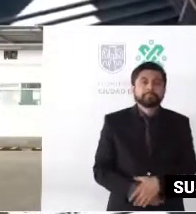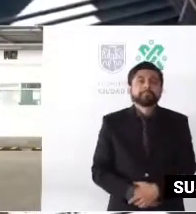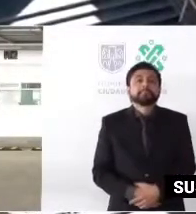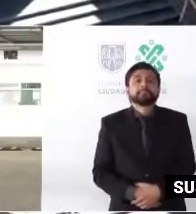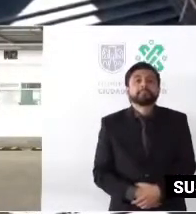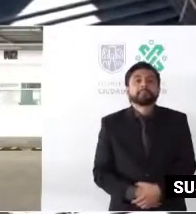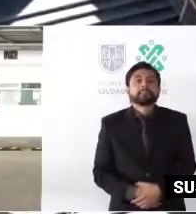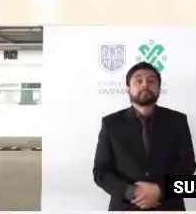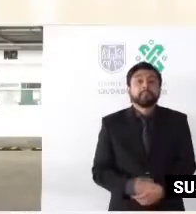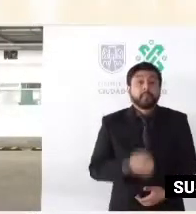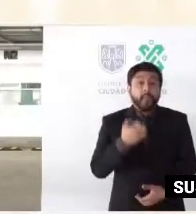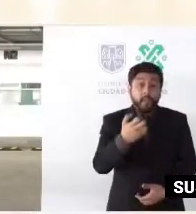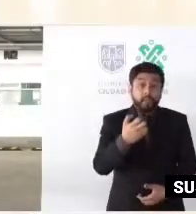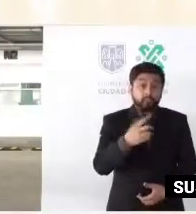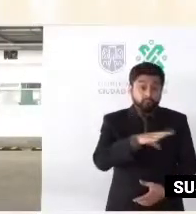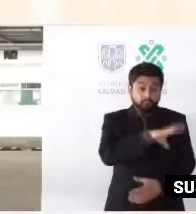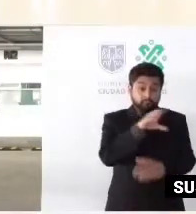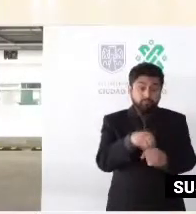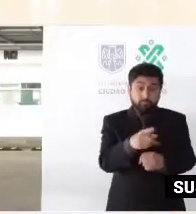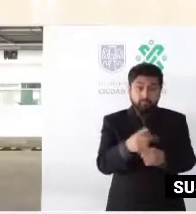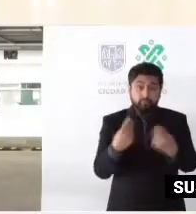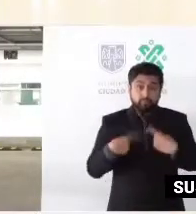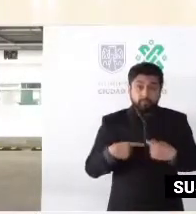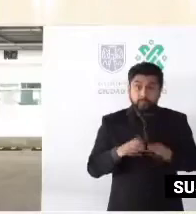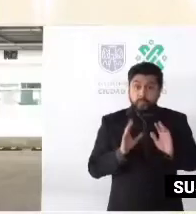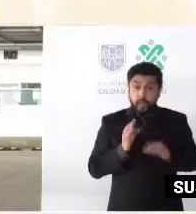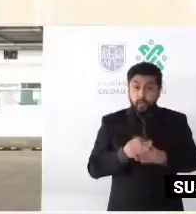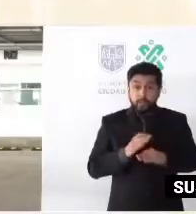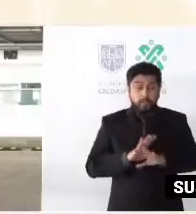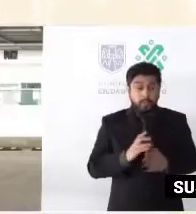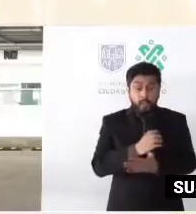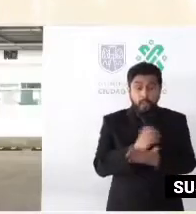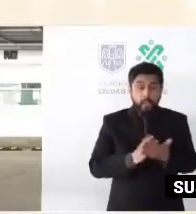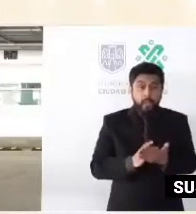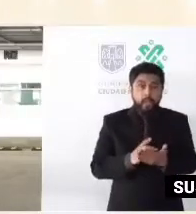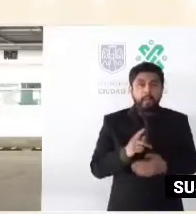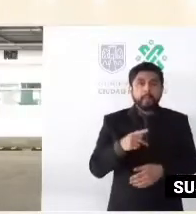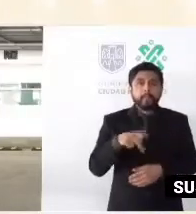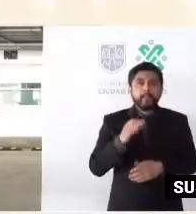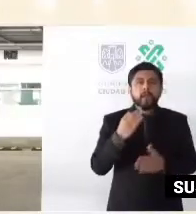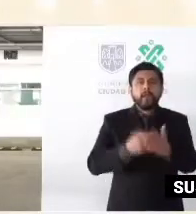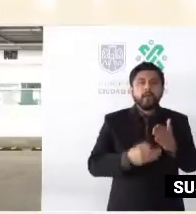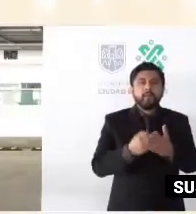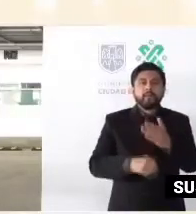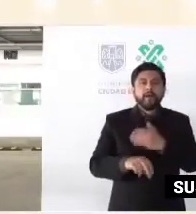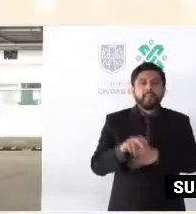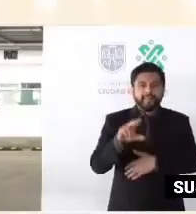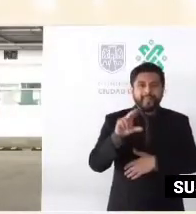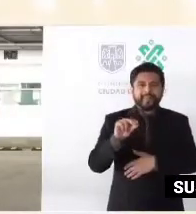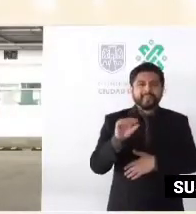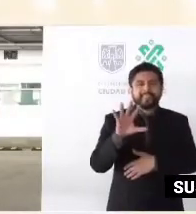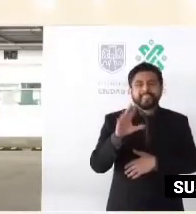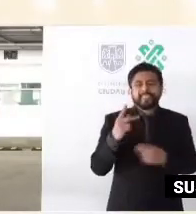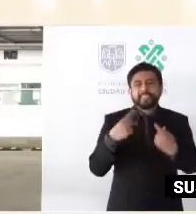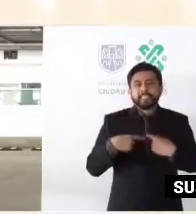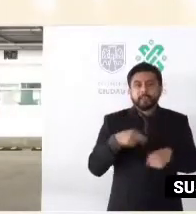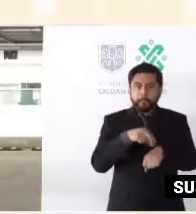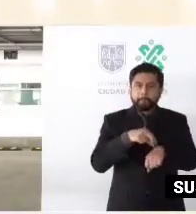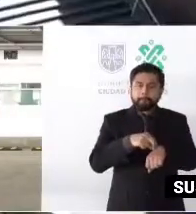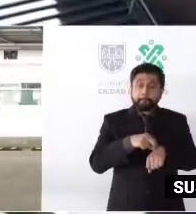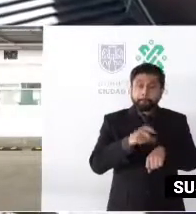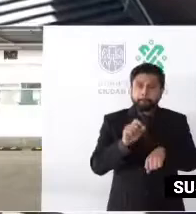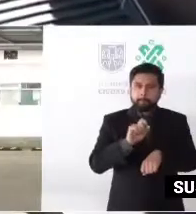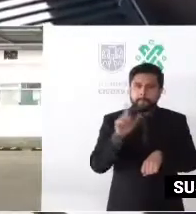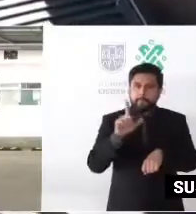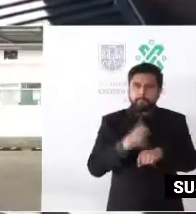Entonces, este es el personal que ya está siendo contratado, excepto los 85 especialistas, que es donde siempre estamos